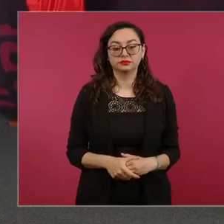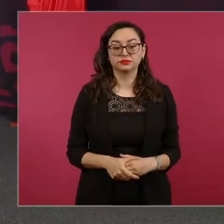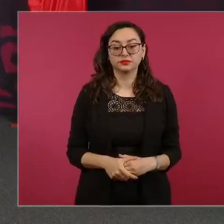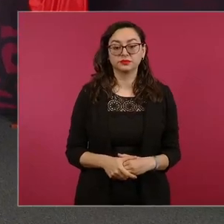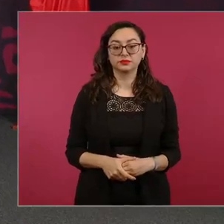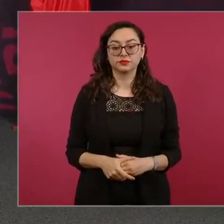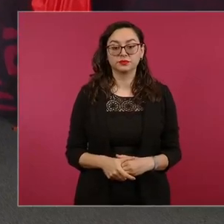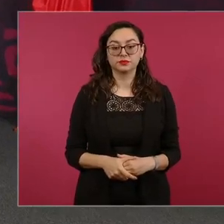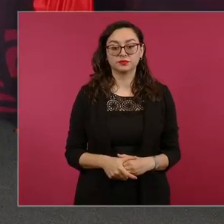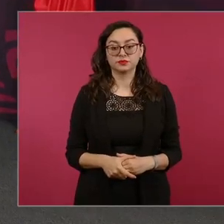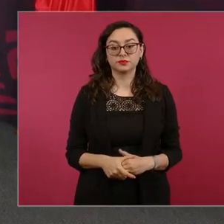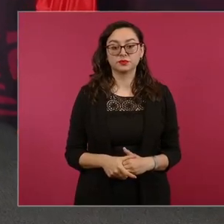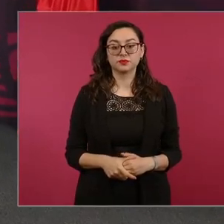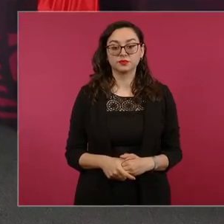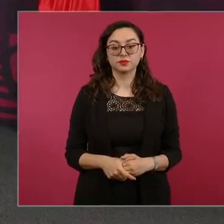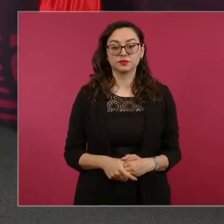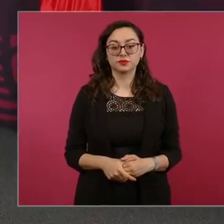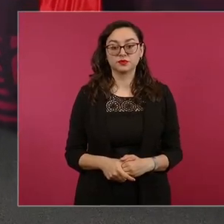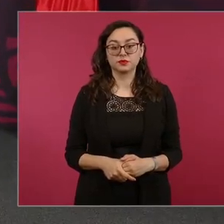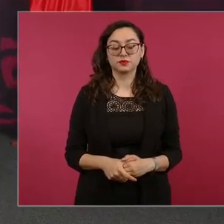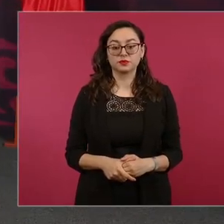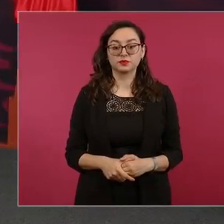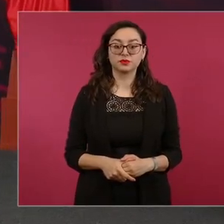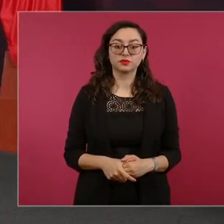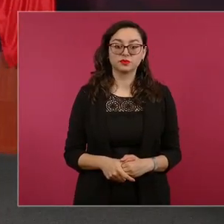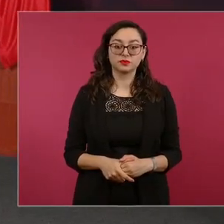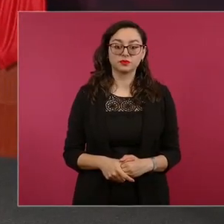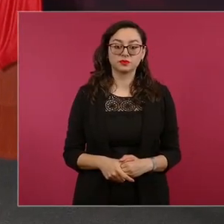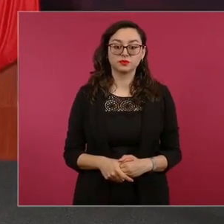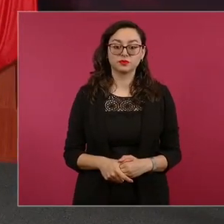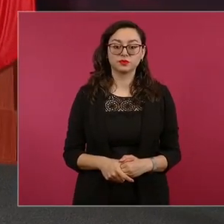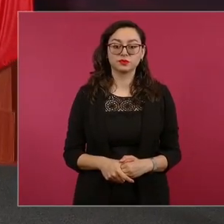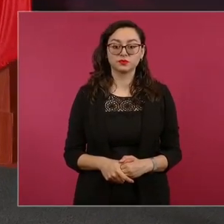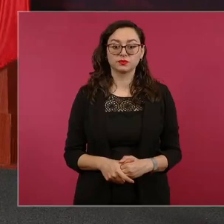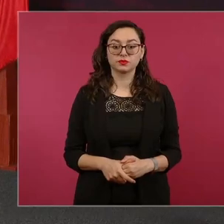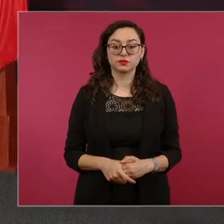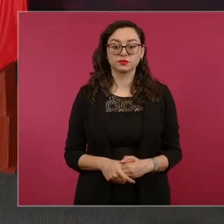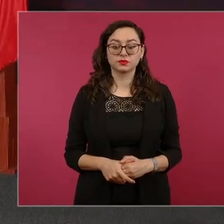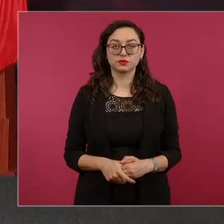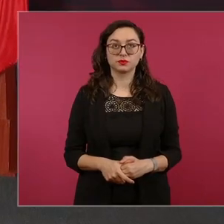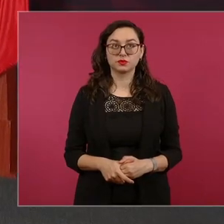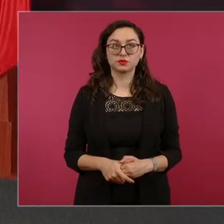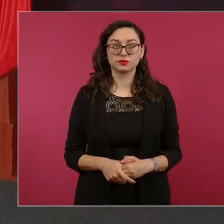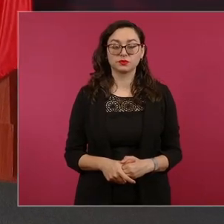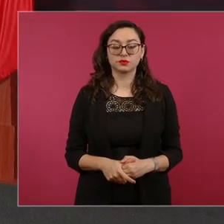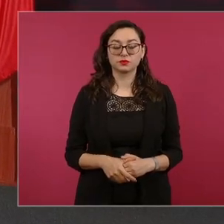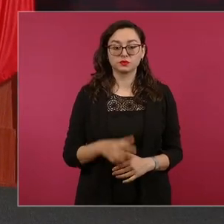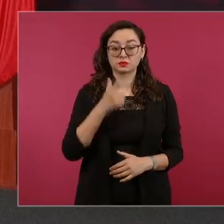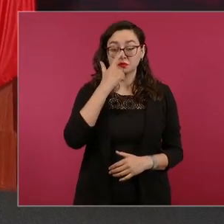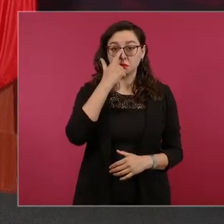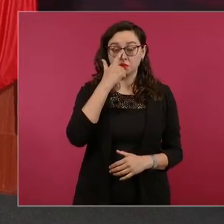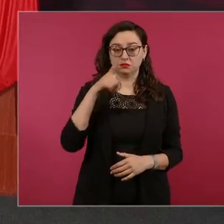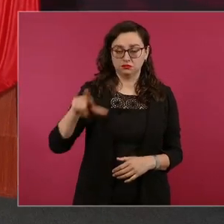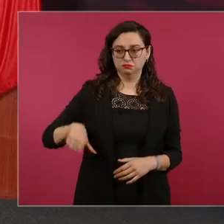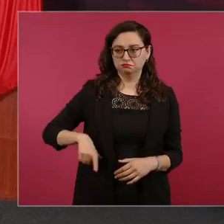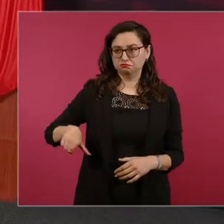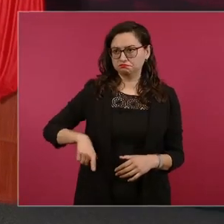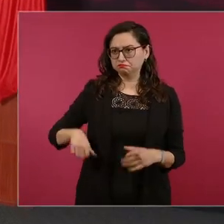Entonces, si hay gobernabilidad,